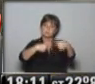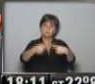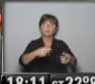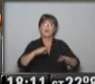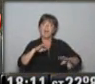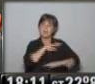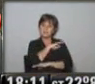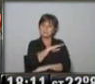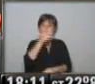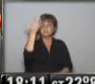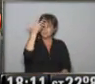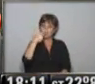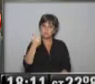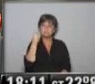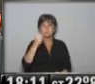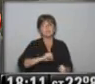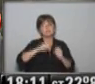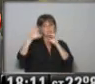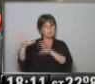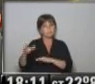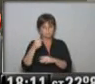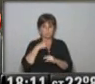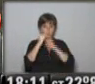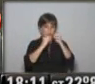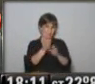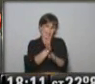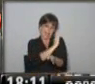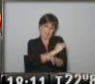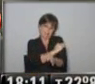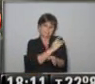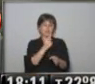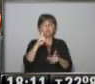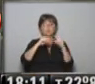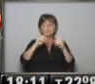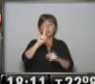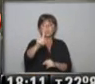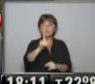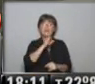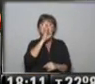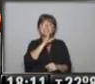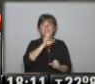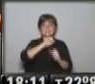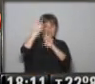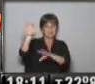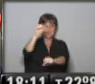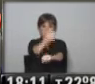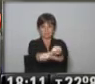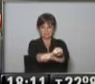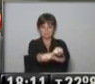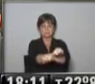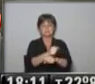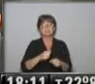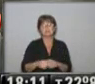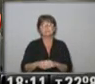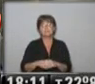Migliore, precisamente porque va a ser trasladado, como le anticipábamos, a la unidad 1 de Ezeiza porque continúa